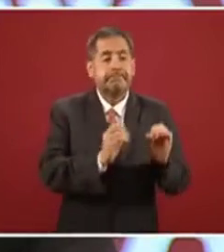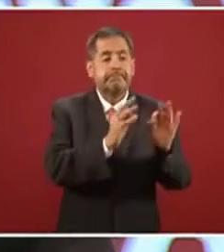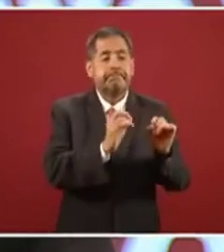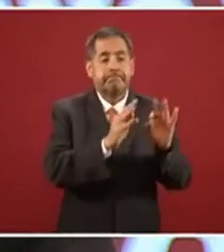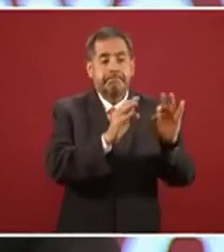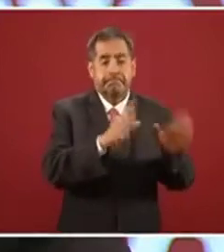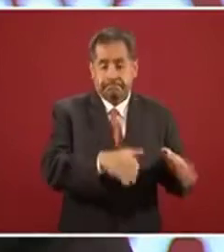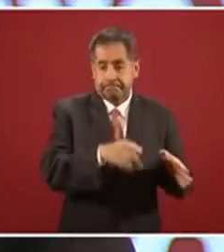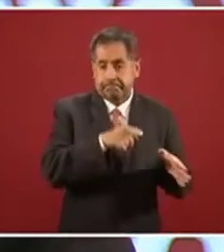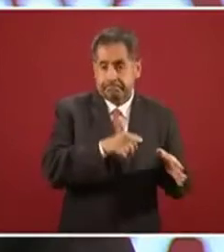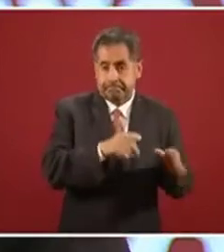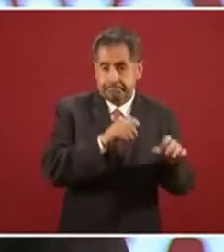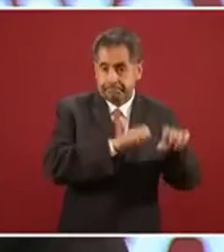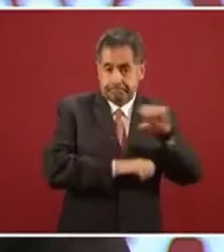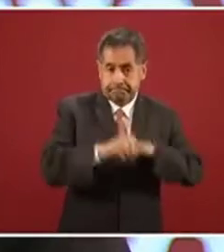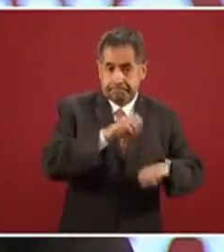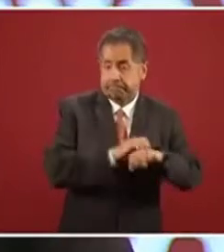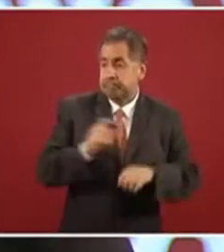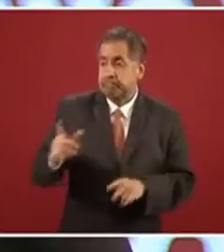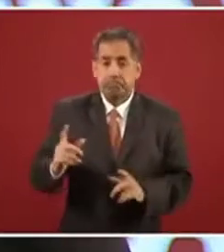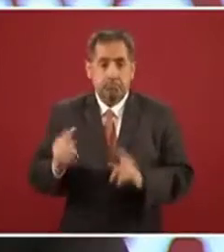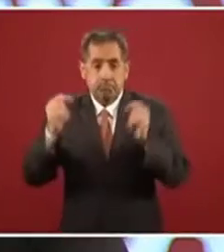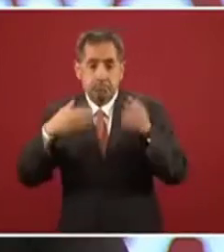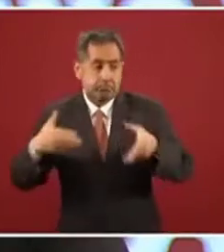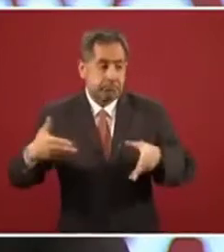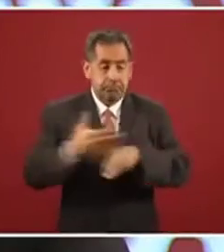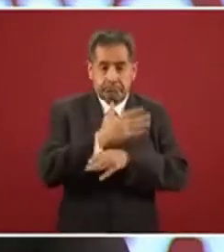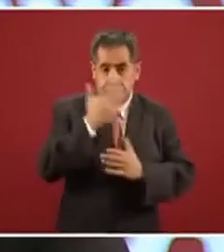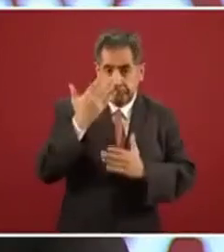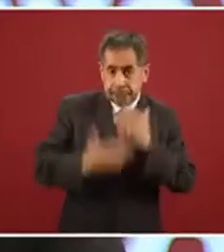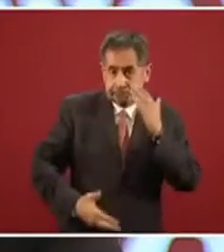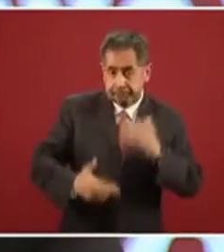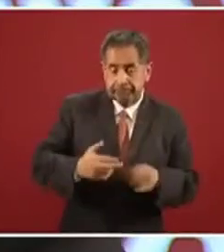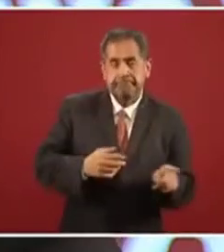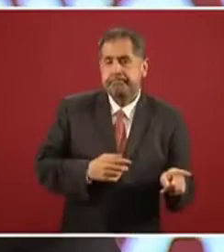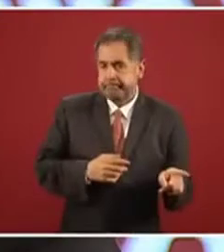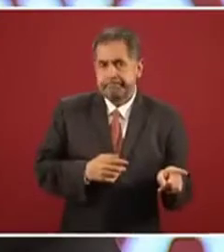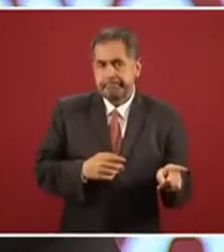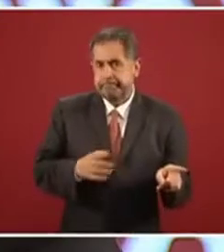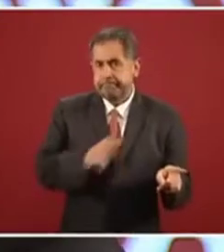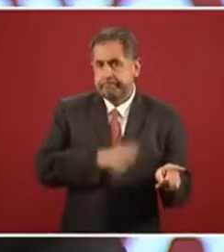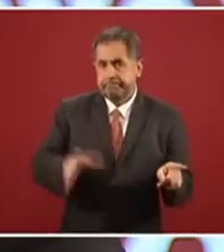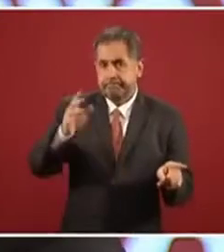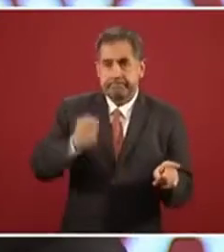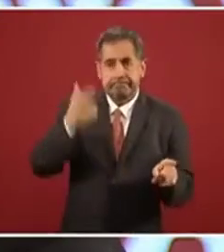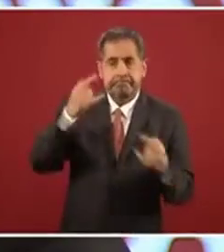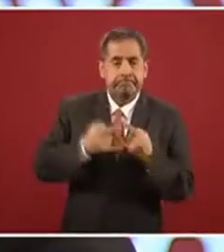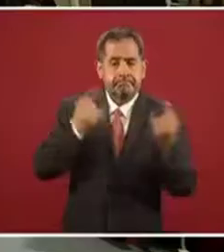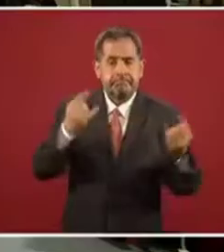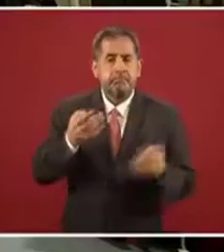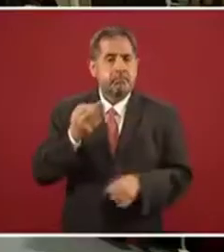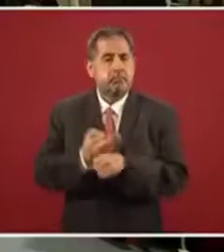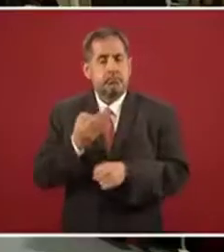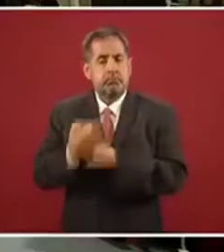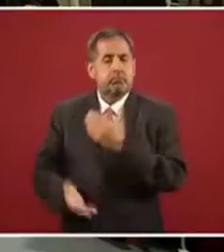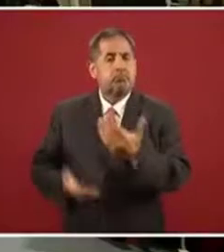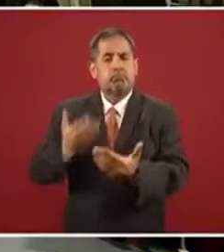recinto diplomático de México en el exterior. De manera que será un caso muy relevante y será presentado el día de hoy. ¿Es posible